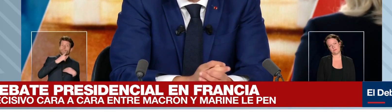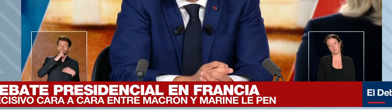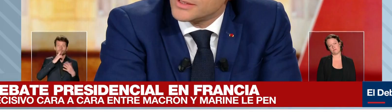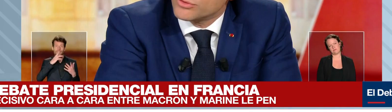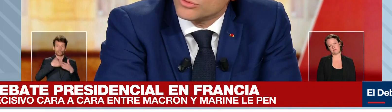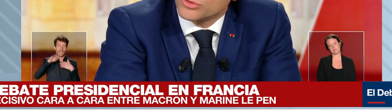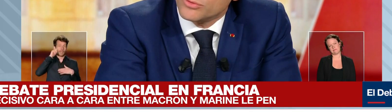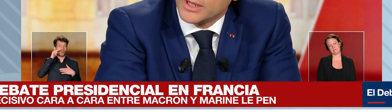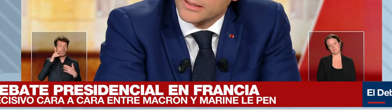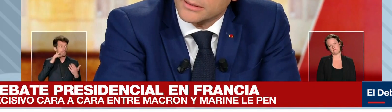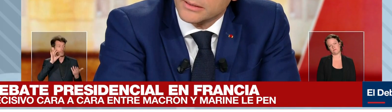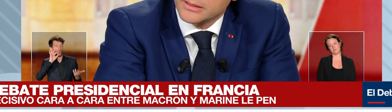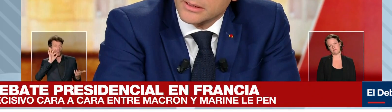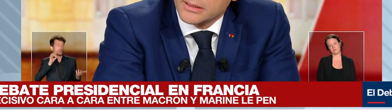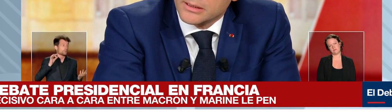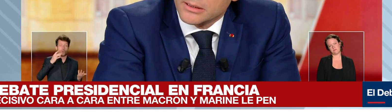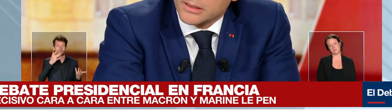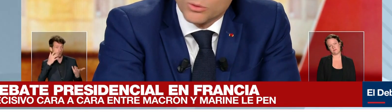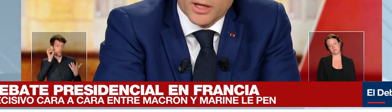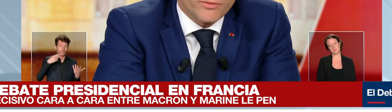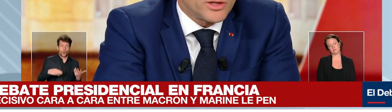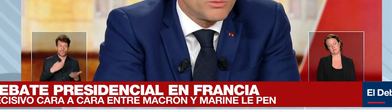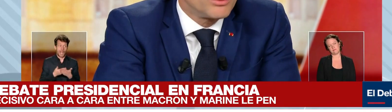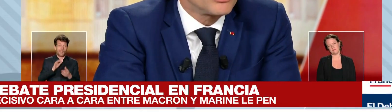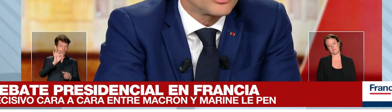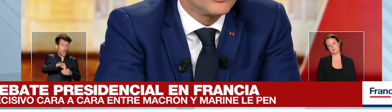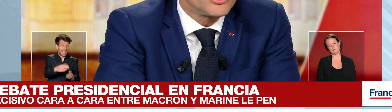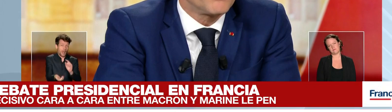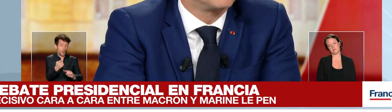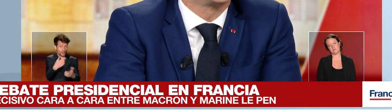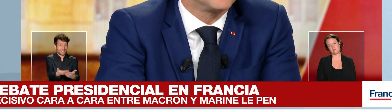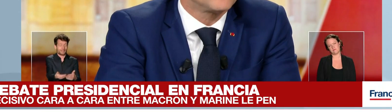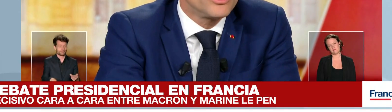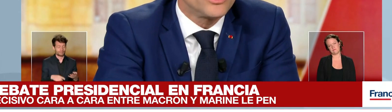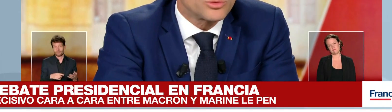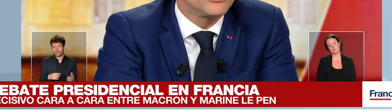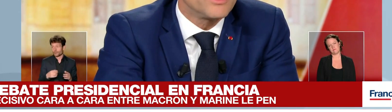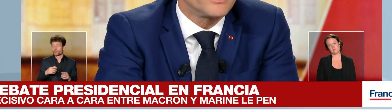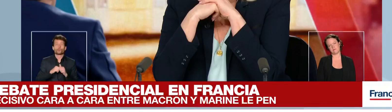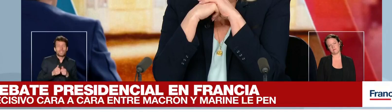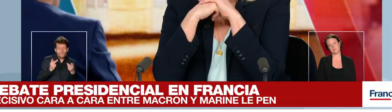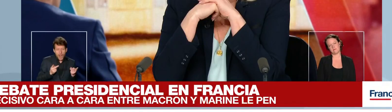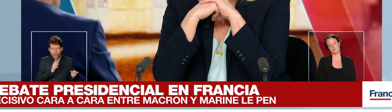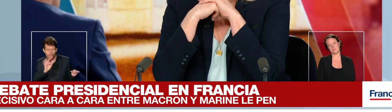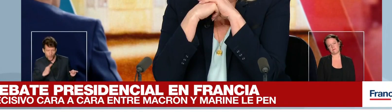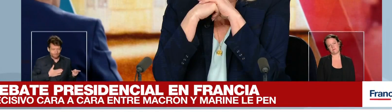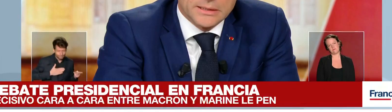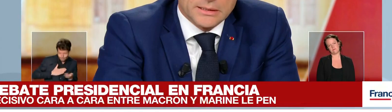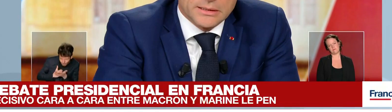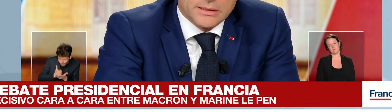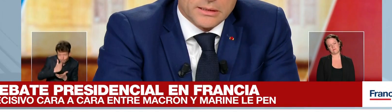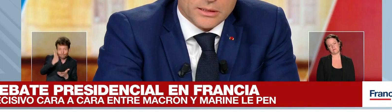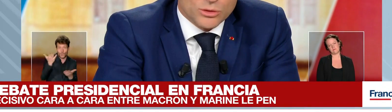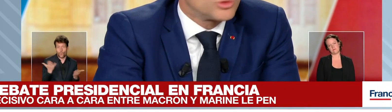laicismo de la República, y porque escuchamos lo que usted dijo sobre el velo, y también un referendo para darnos cuenta de lo que tenemos que